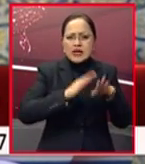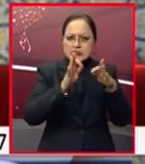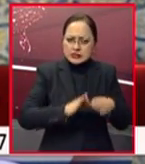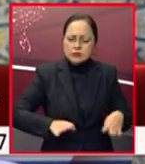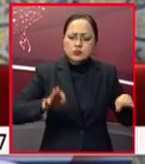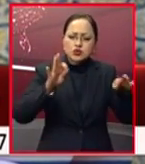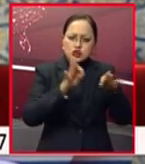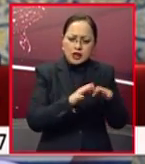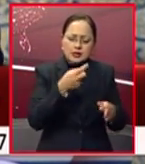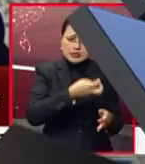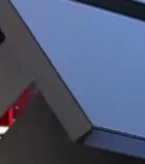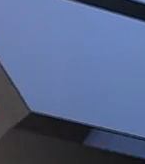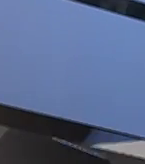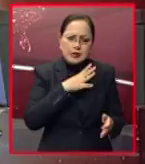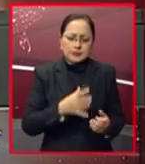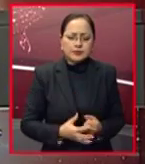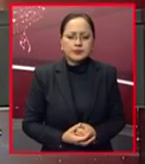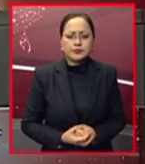ganado.